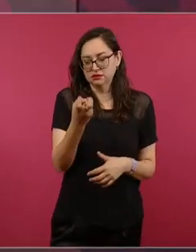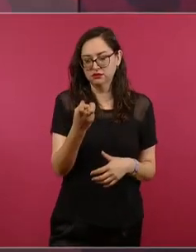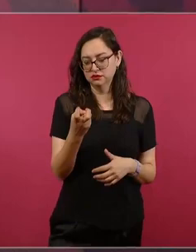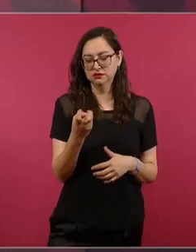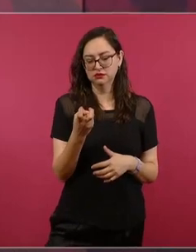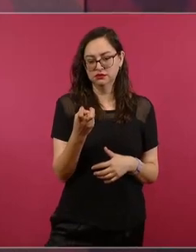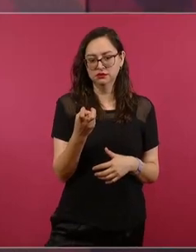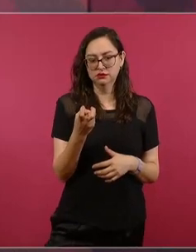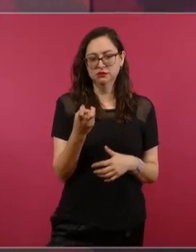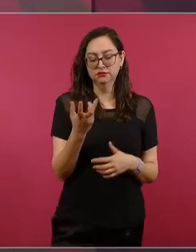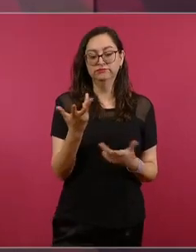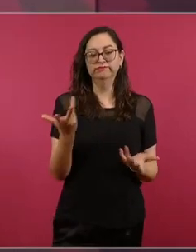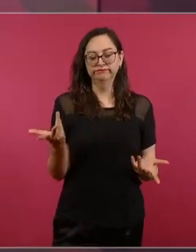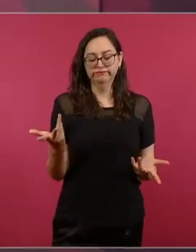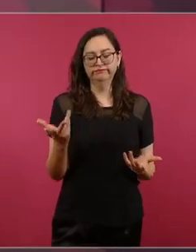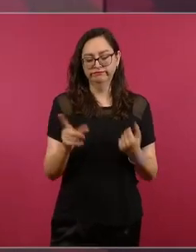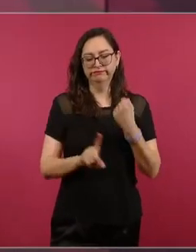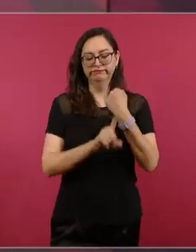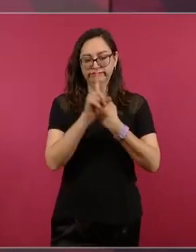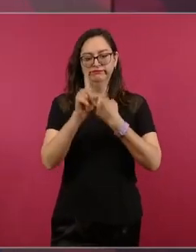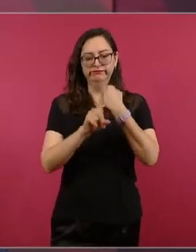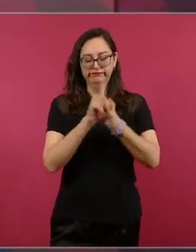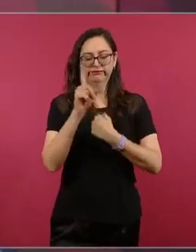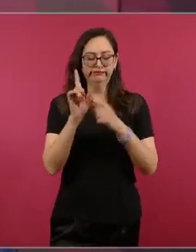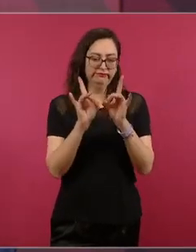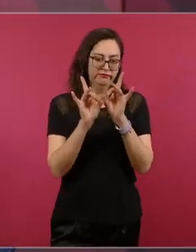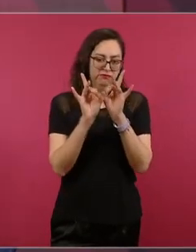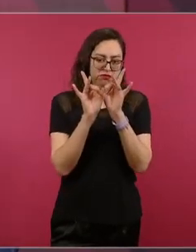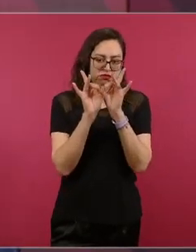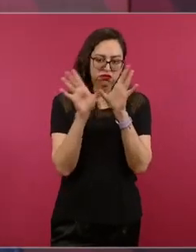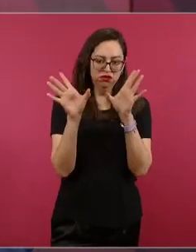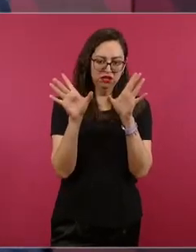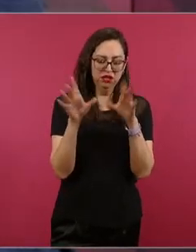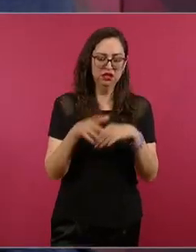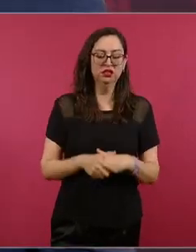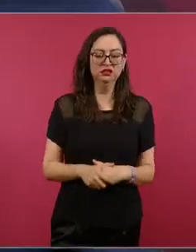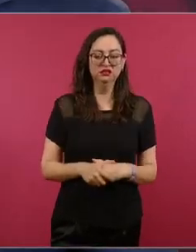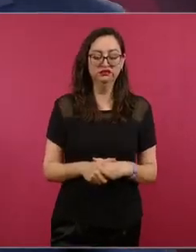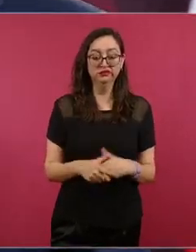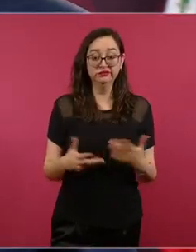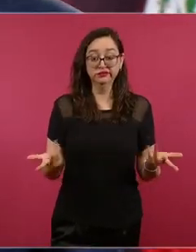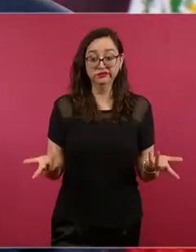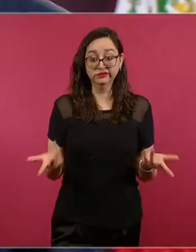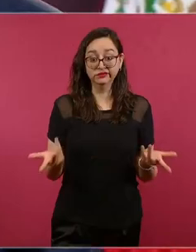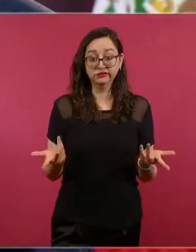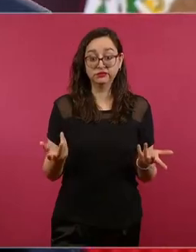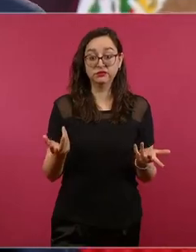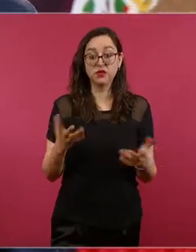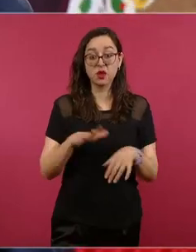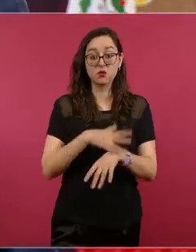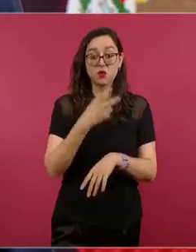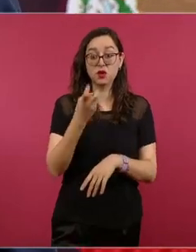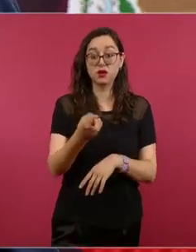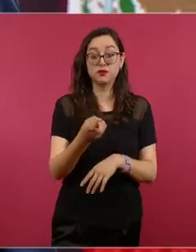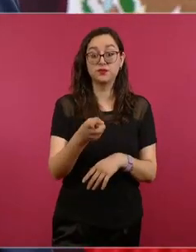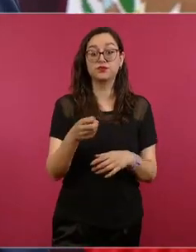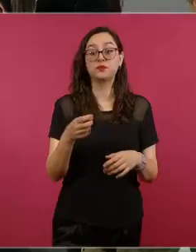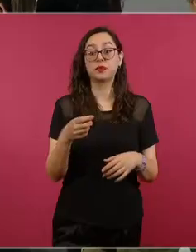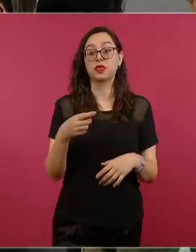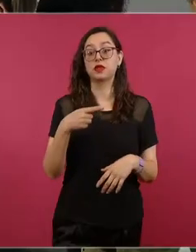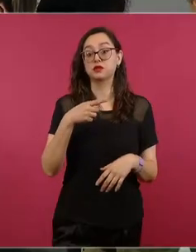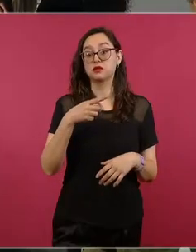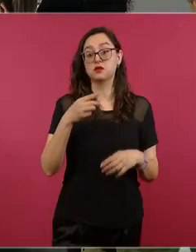y eso produce esta situación. ¿Pero esos, por ejemplo, que llegan y que dicen ya vamos a poner